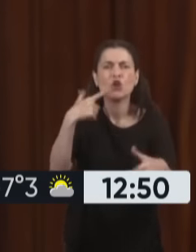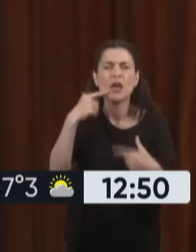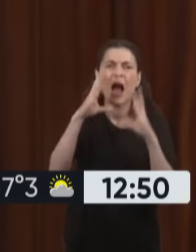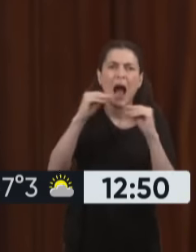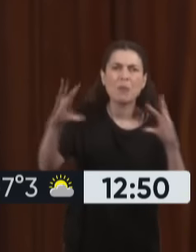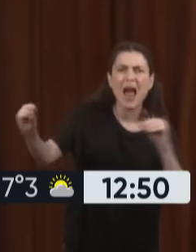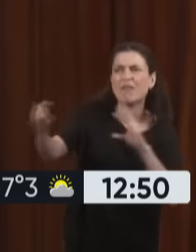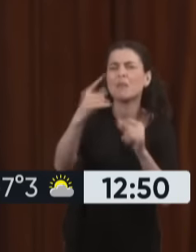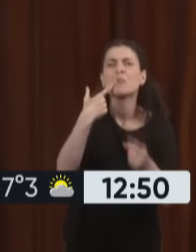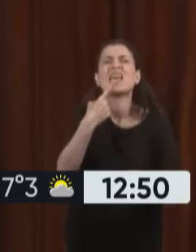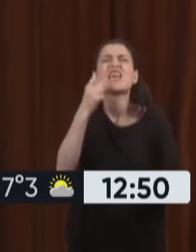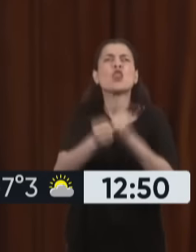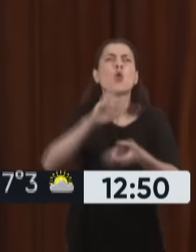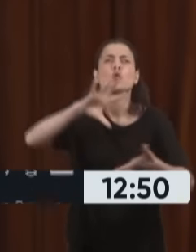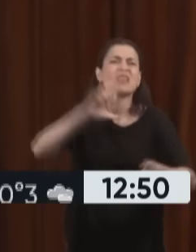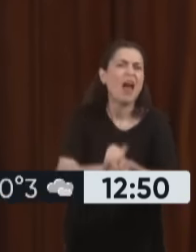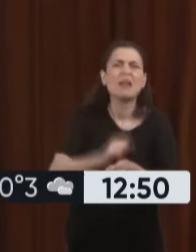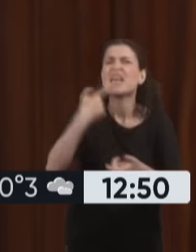de industricidio.